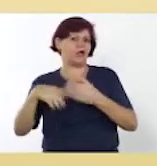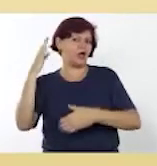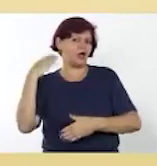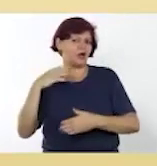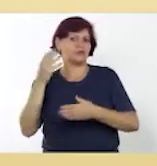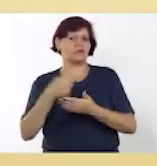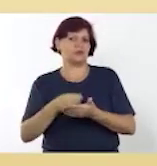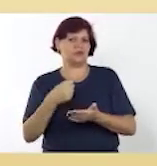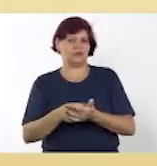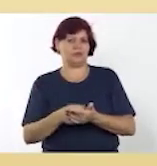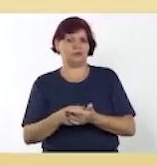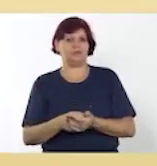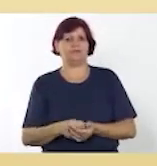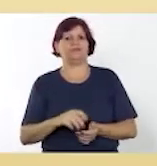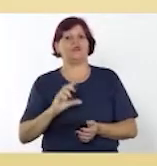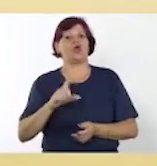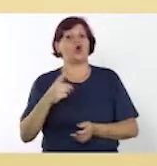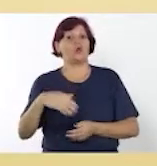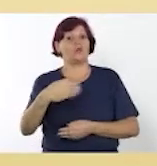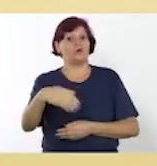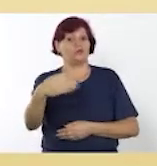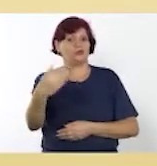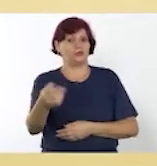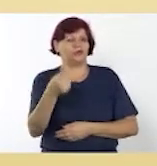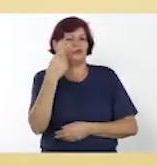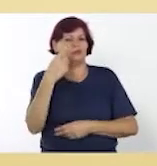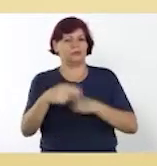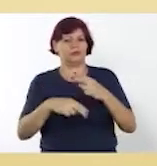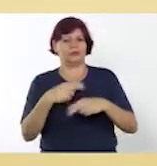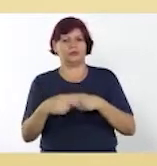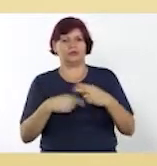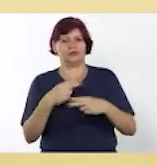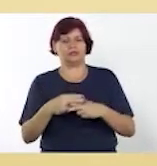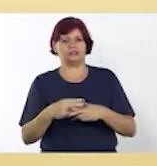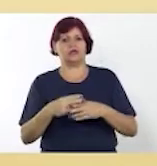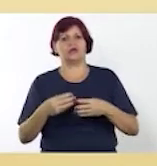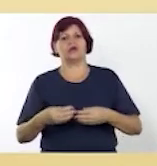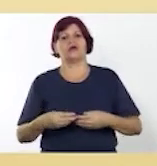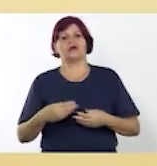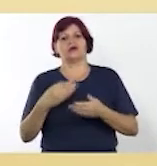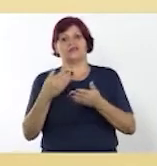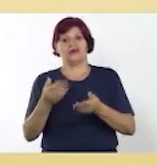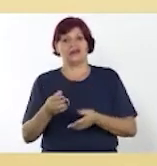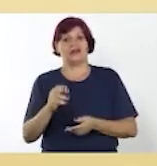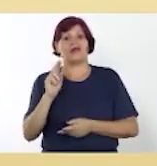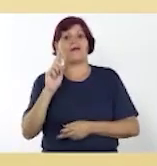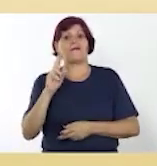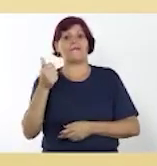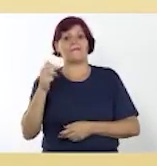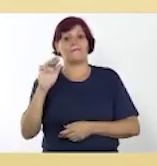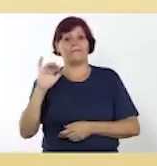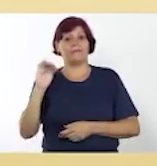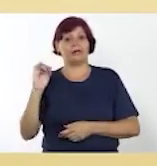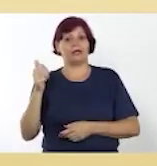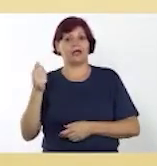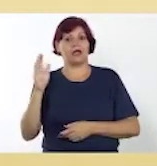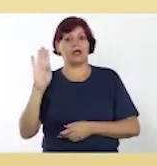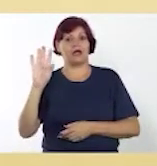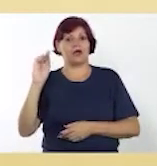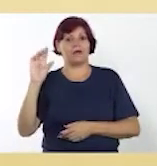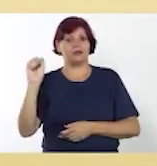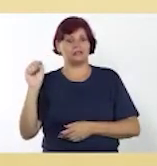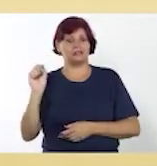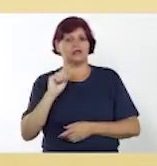Como destaca el procedimiento, lo primero que tenemos que hacer es asignarle variables, ¿de acuerdo?, a las incógnitas que tenemos.